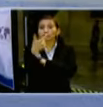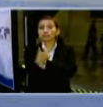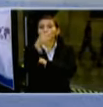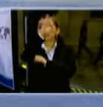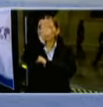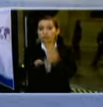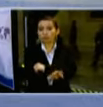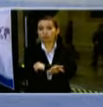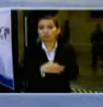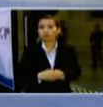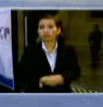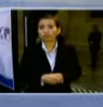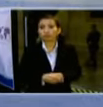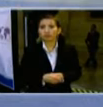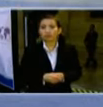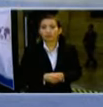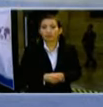96.7%.